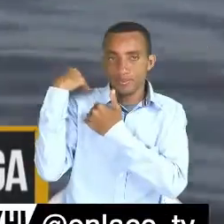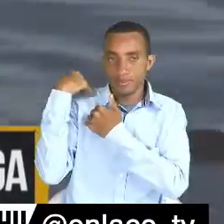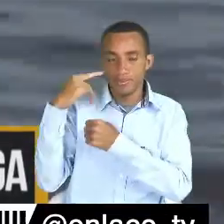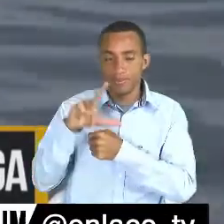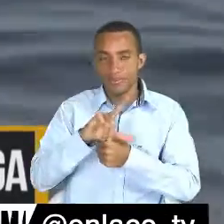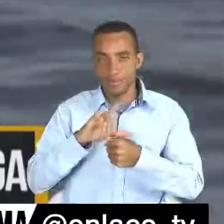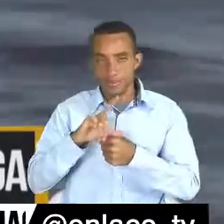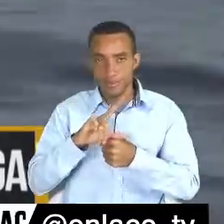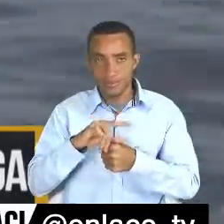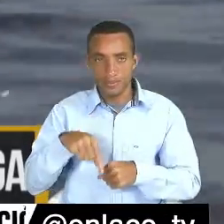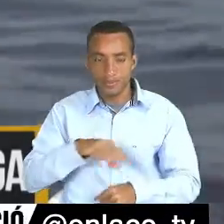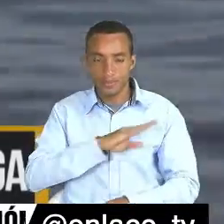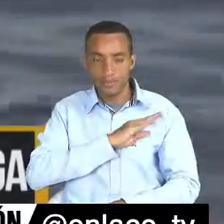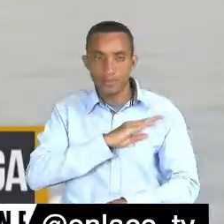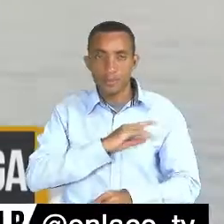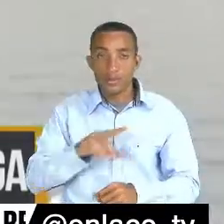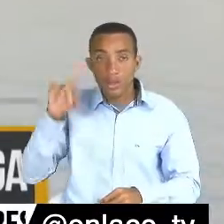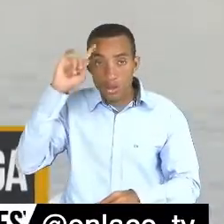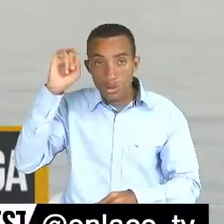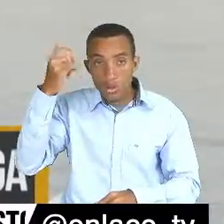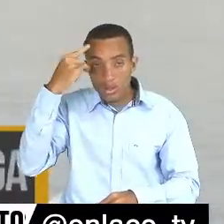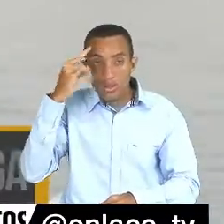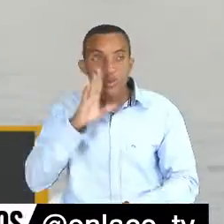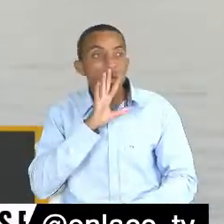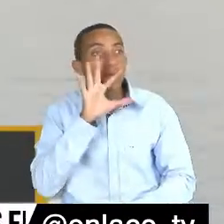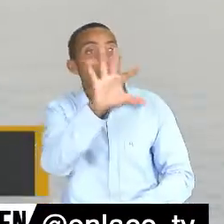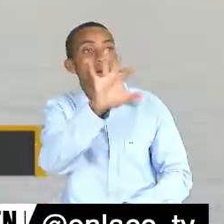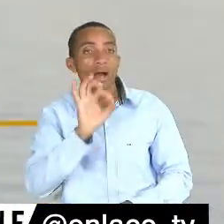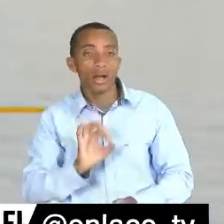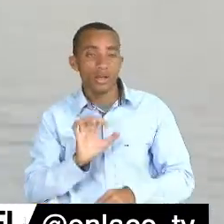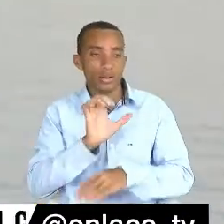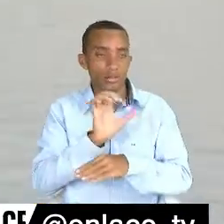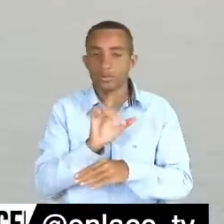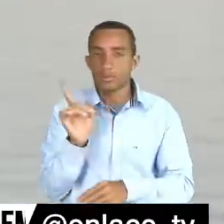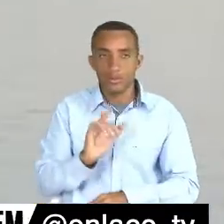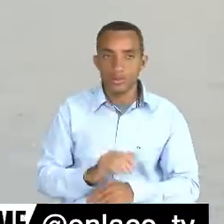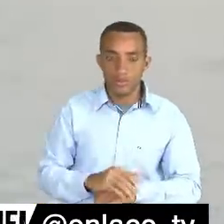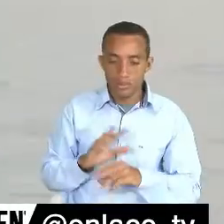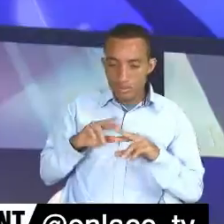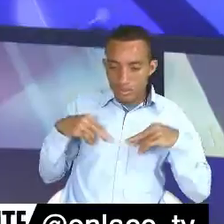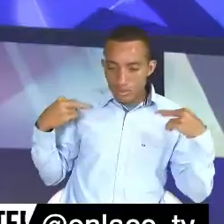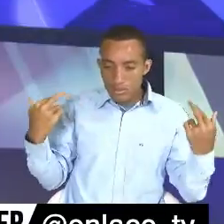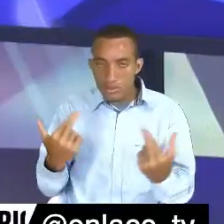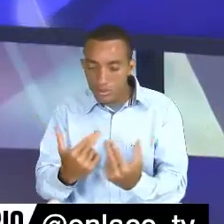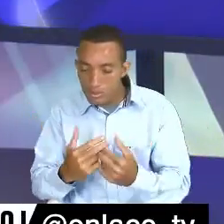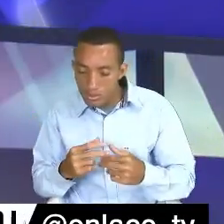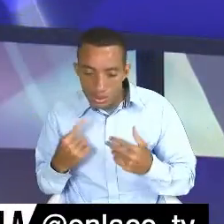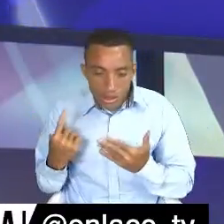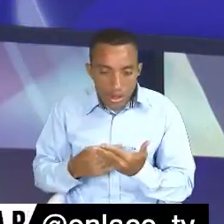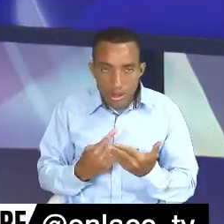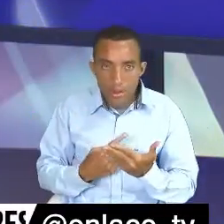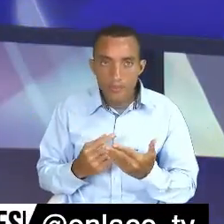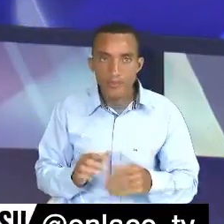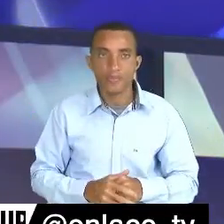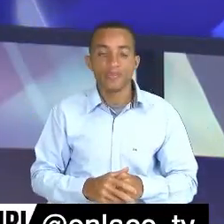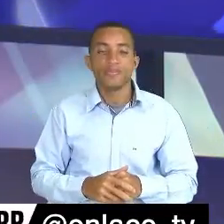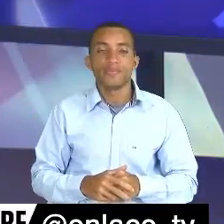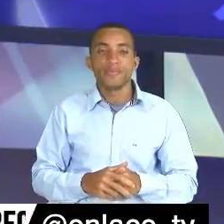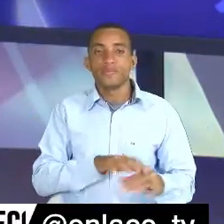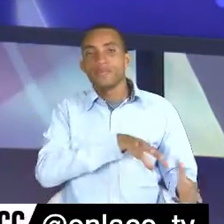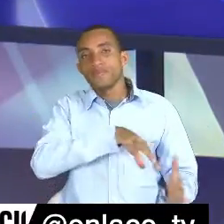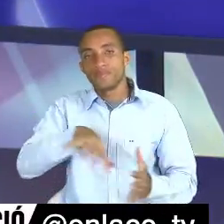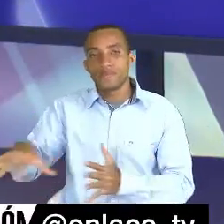la entidad que los vaya a realizar y que esta decisión se determinará en las mesas de trabajo. Un llamado a familiares que